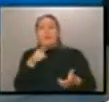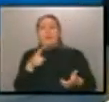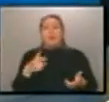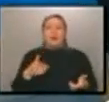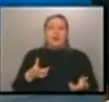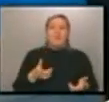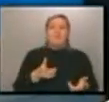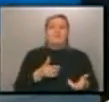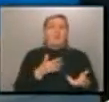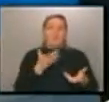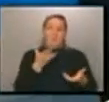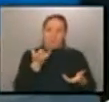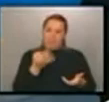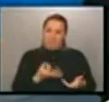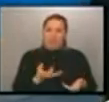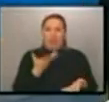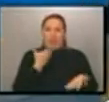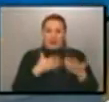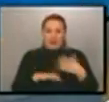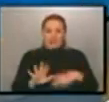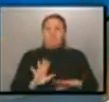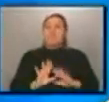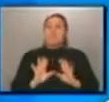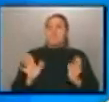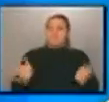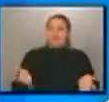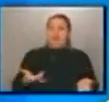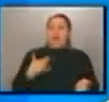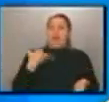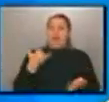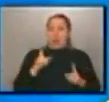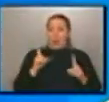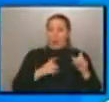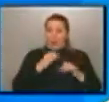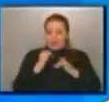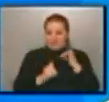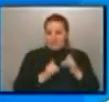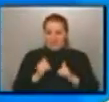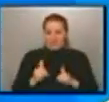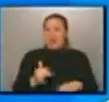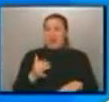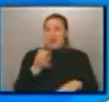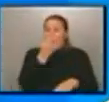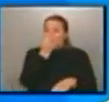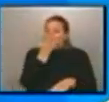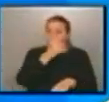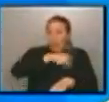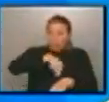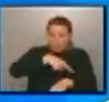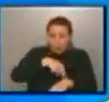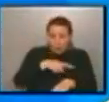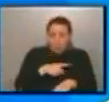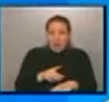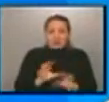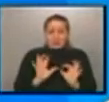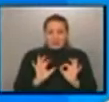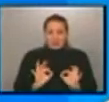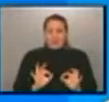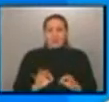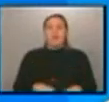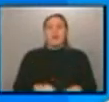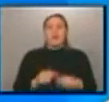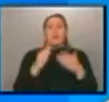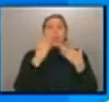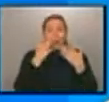será una estrategia. Mira, todo a ver, esto. Me acaban de. Tengo algunos apuntes para pasar. En las últimas 24 horas, incluyendo